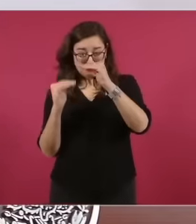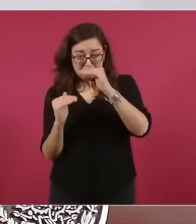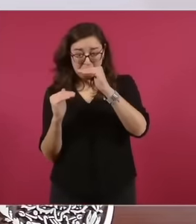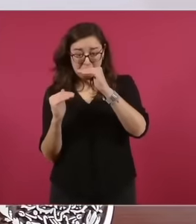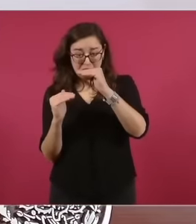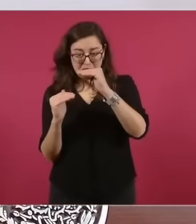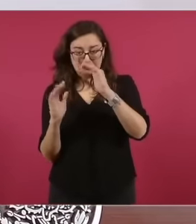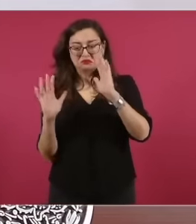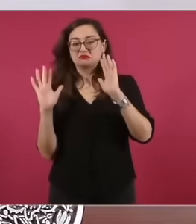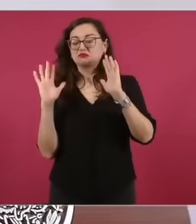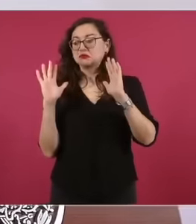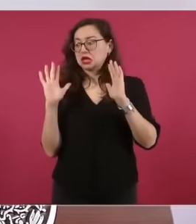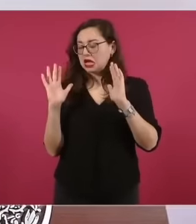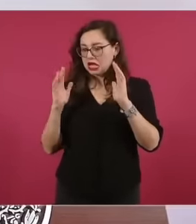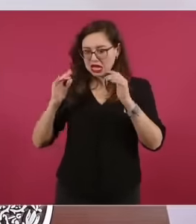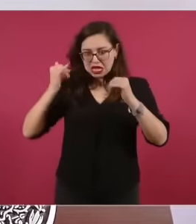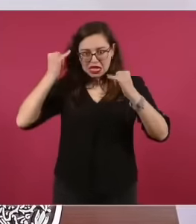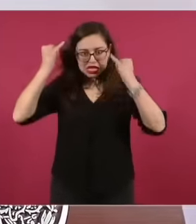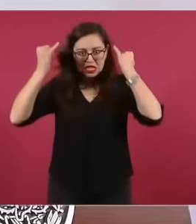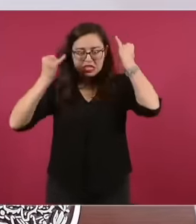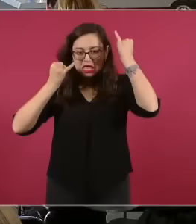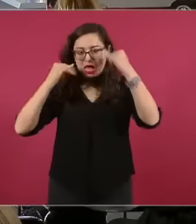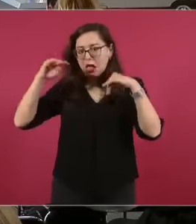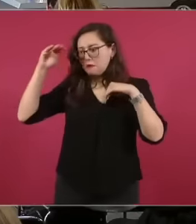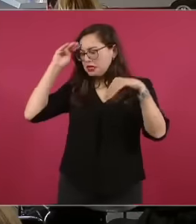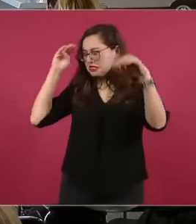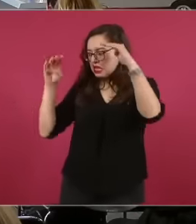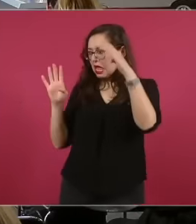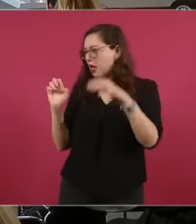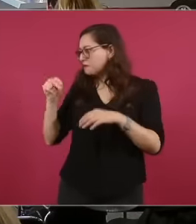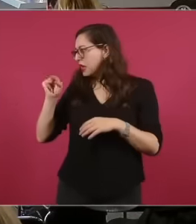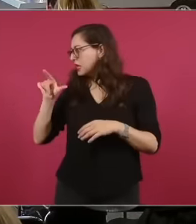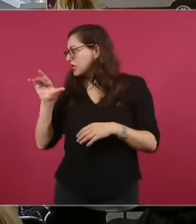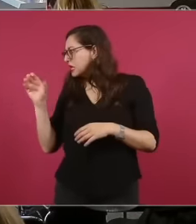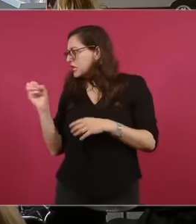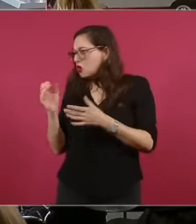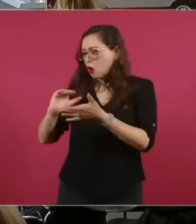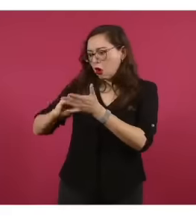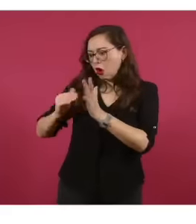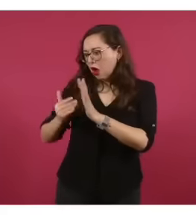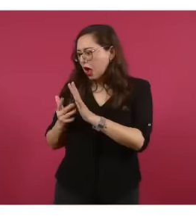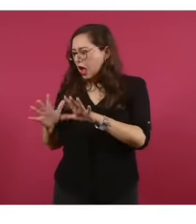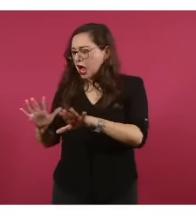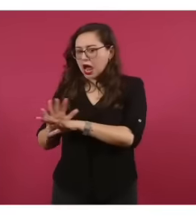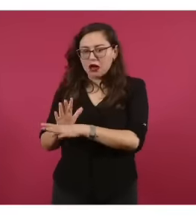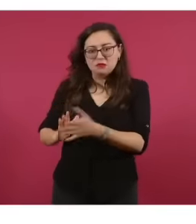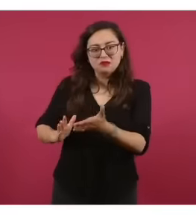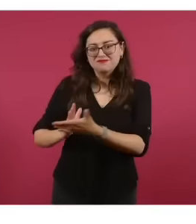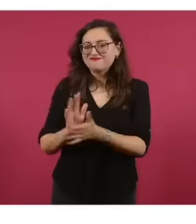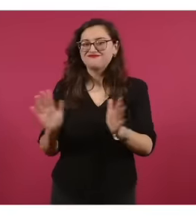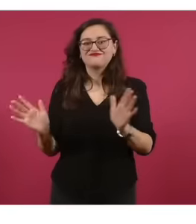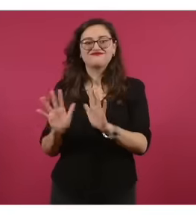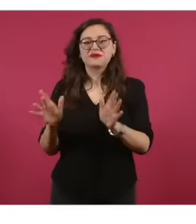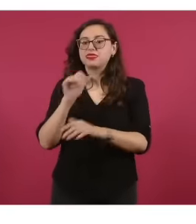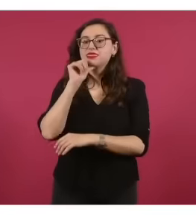nada de que el Banco de México va a intervenir. El Banco de México es autónomo